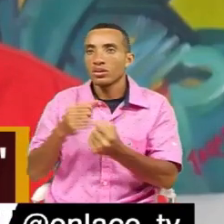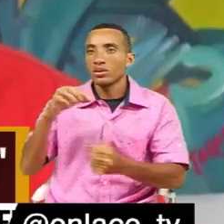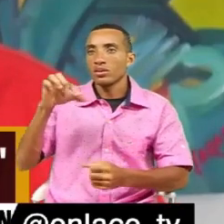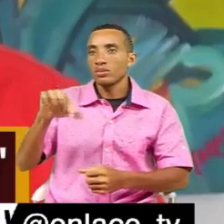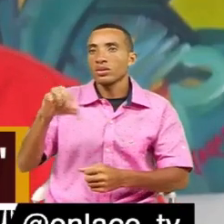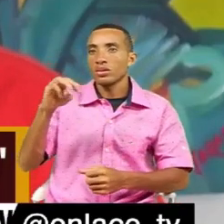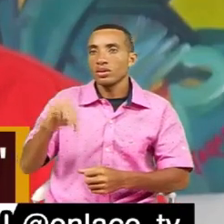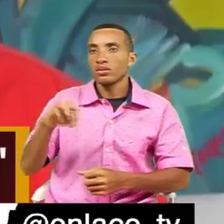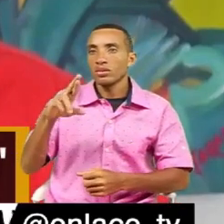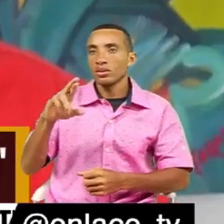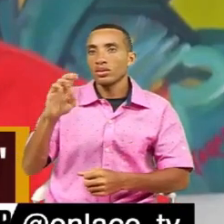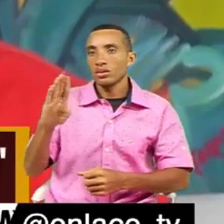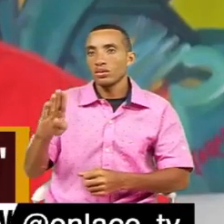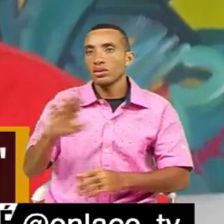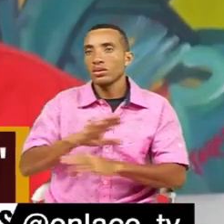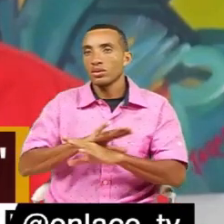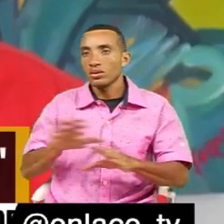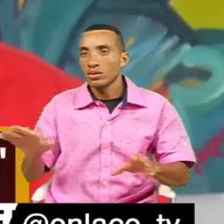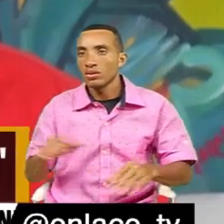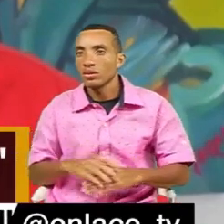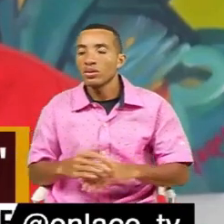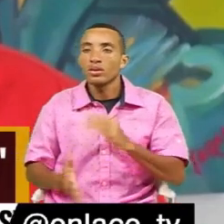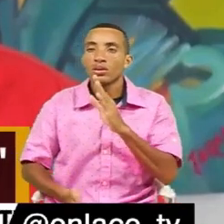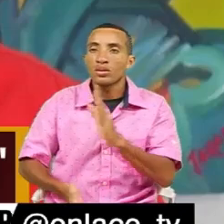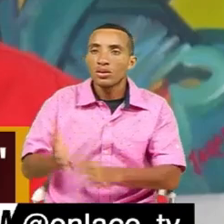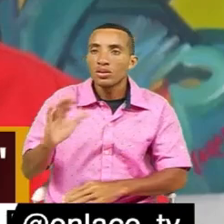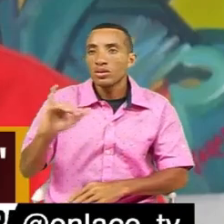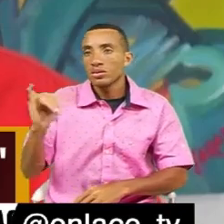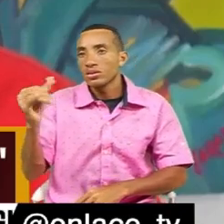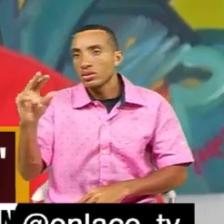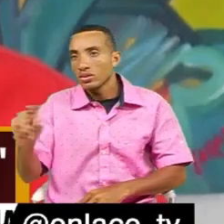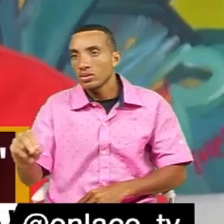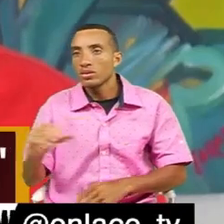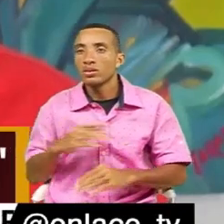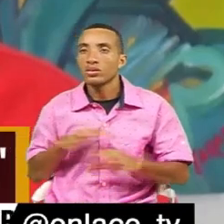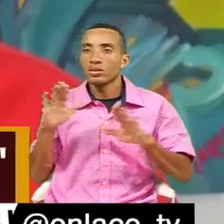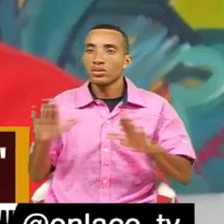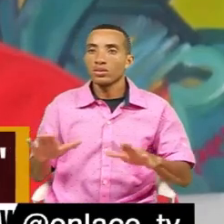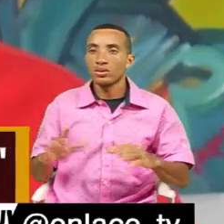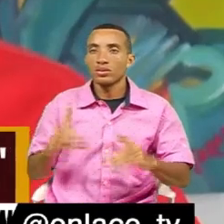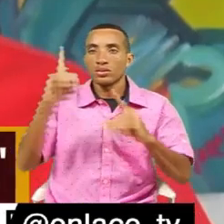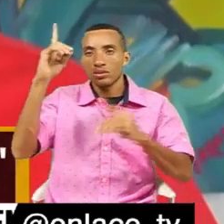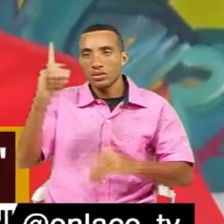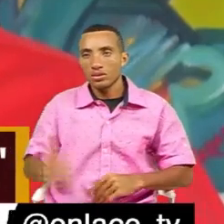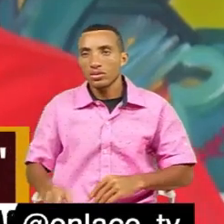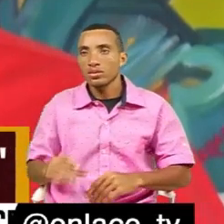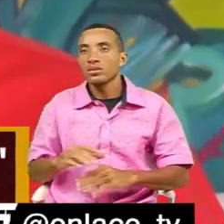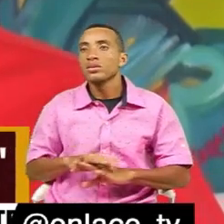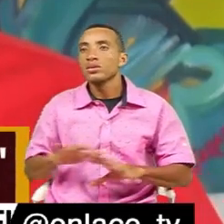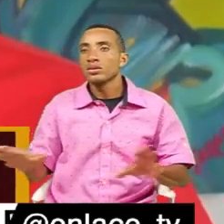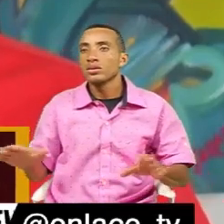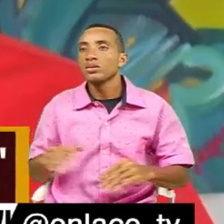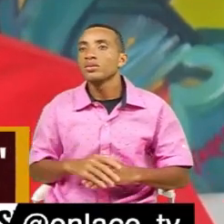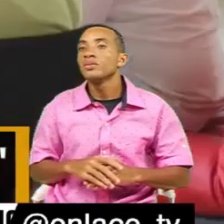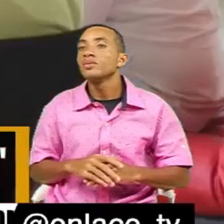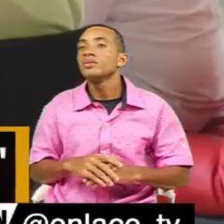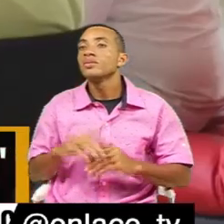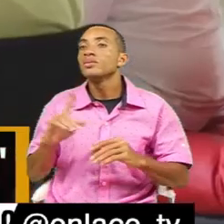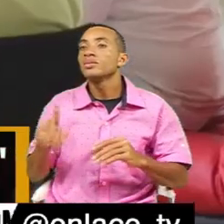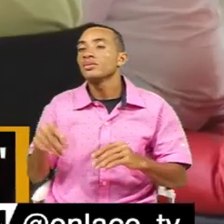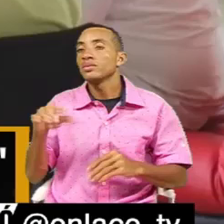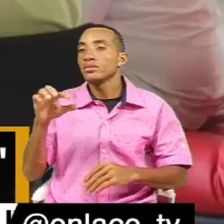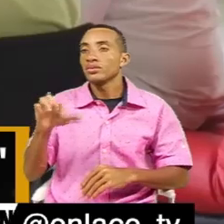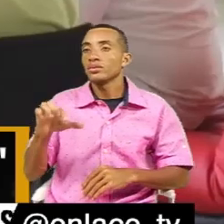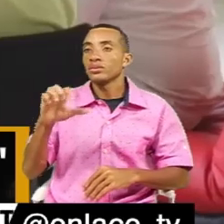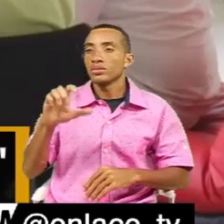que sentarnos, no vamos a salir corriendo a decir de una vez sí o a decir no, pero sí vamos a tomar una posición en términos en torno a lo que tiene que ver con el plebiscito. De